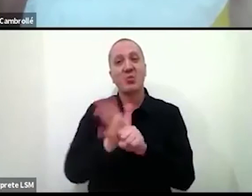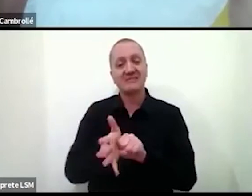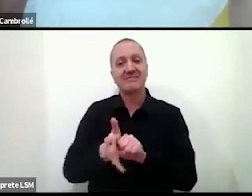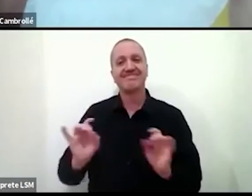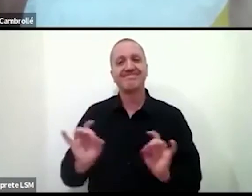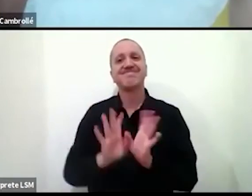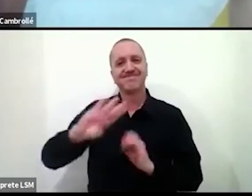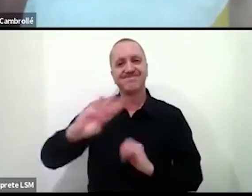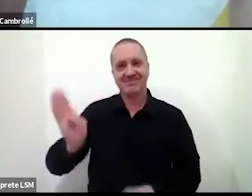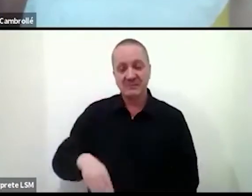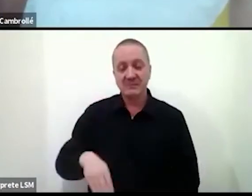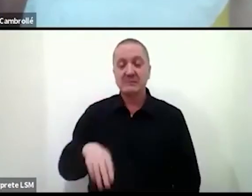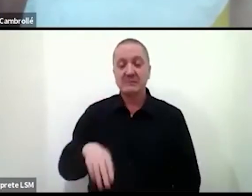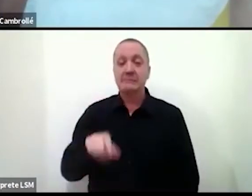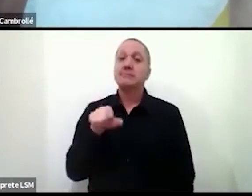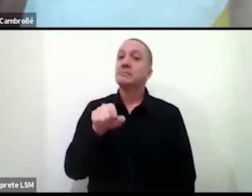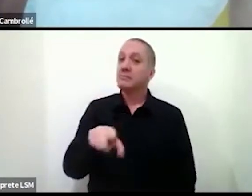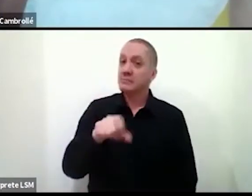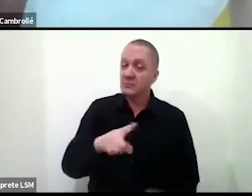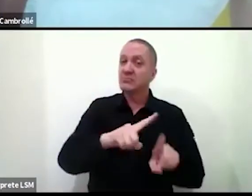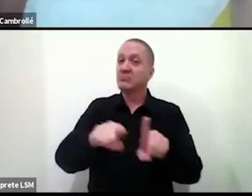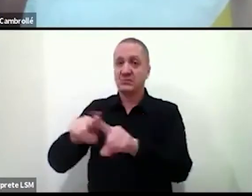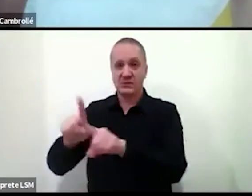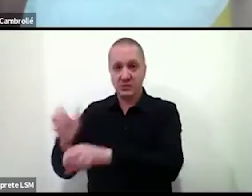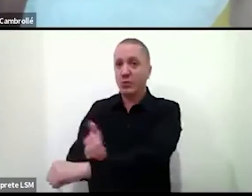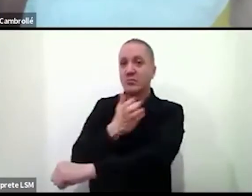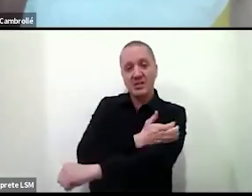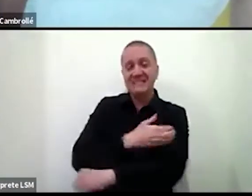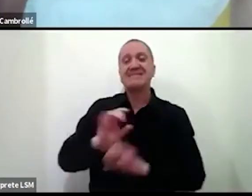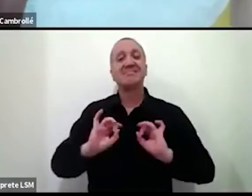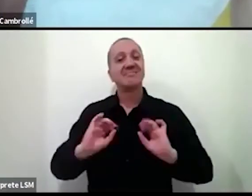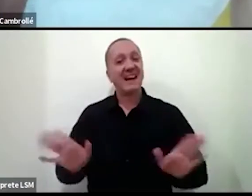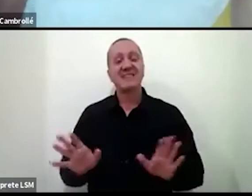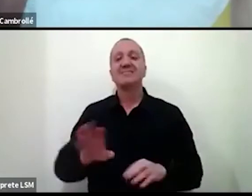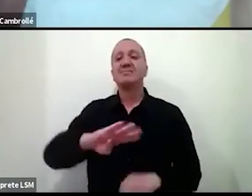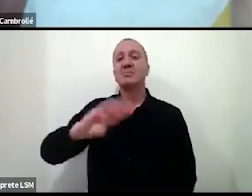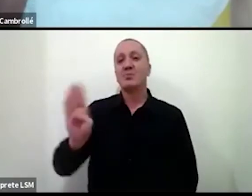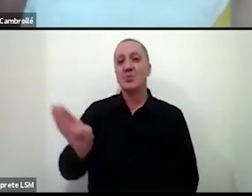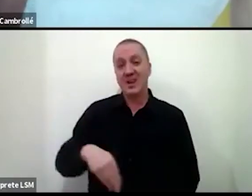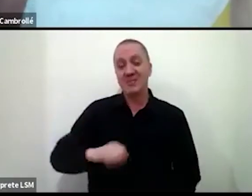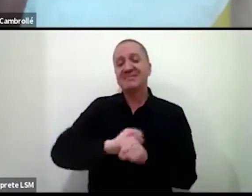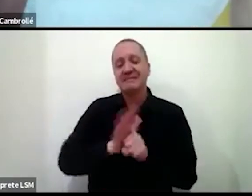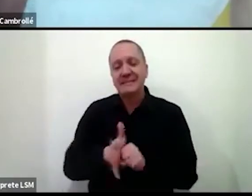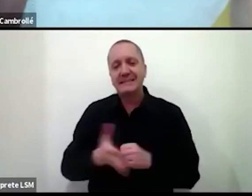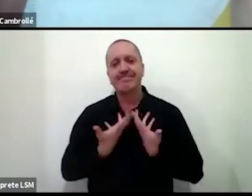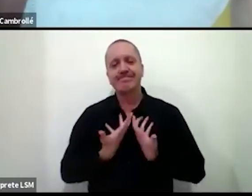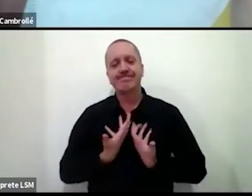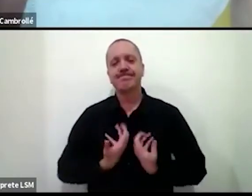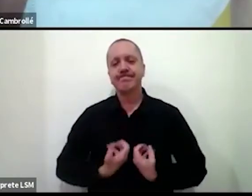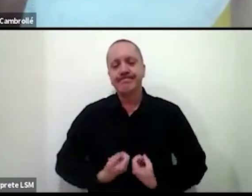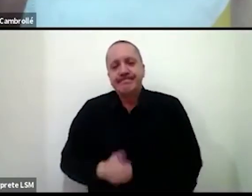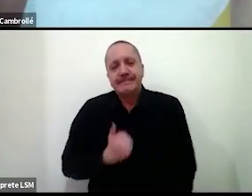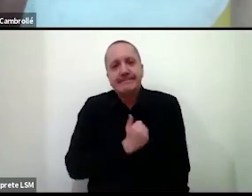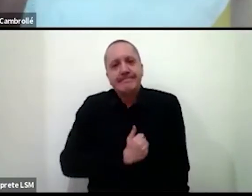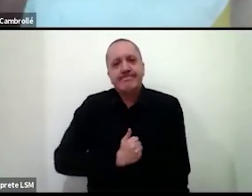que fallecieron por el COVID-19. Y pues estamos llevando un dolor, una pérdida, pero también